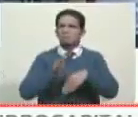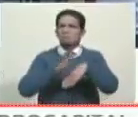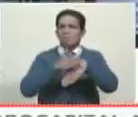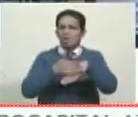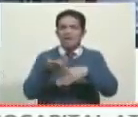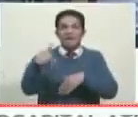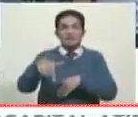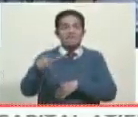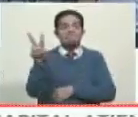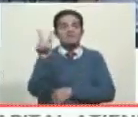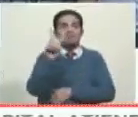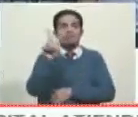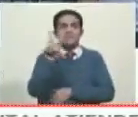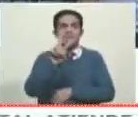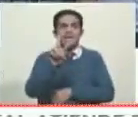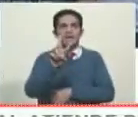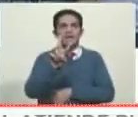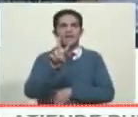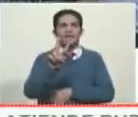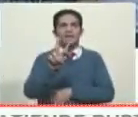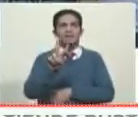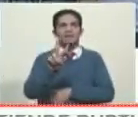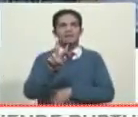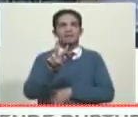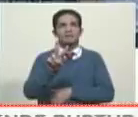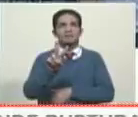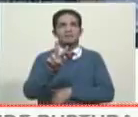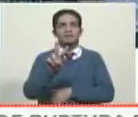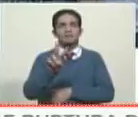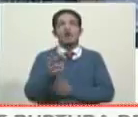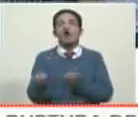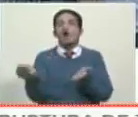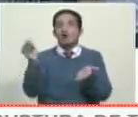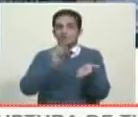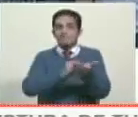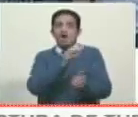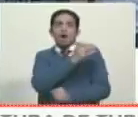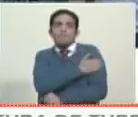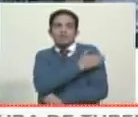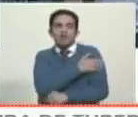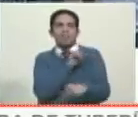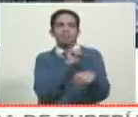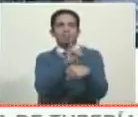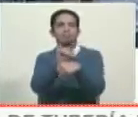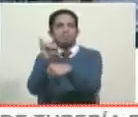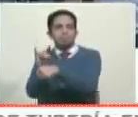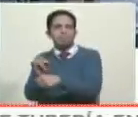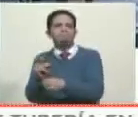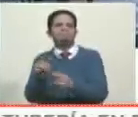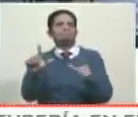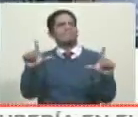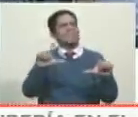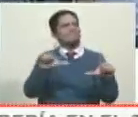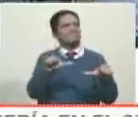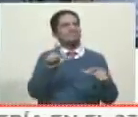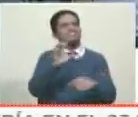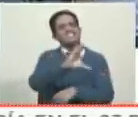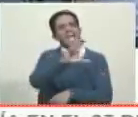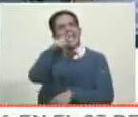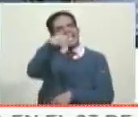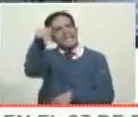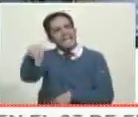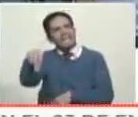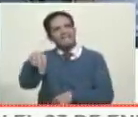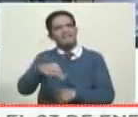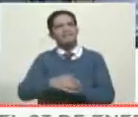venezuela vuelve nuevamente la derecha a engañar a su gente desde cnn desde grandes medios a